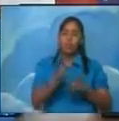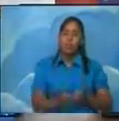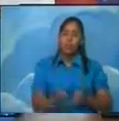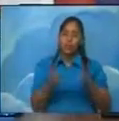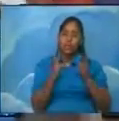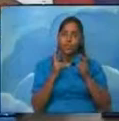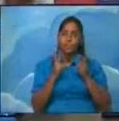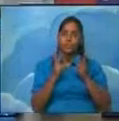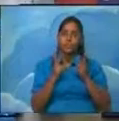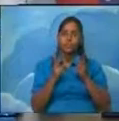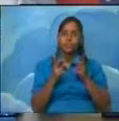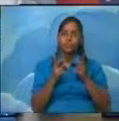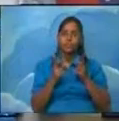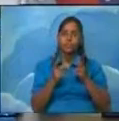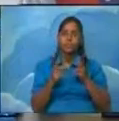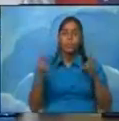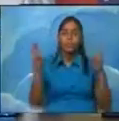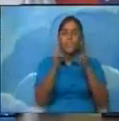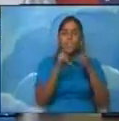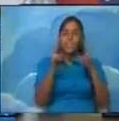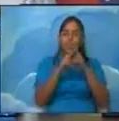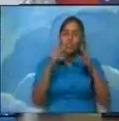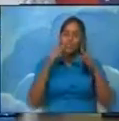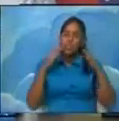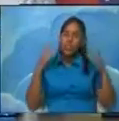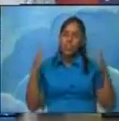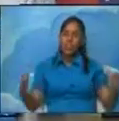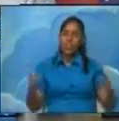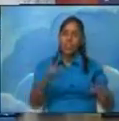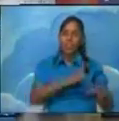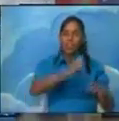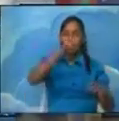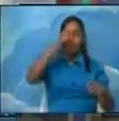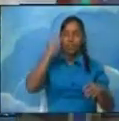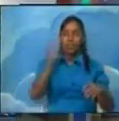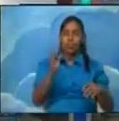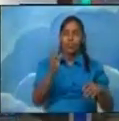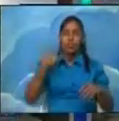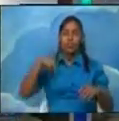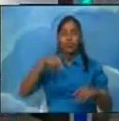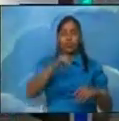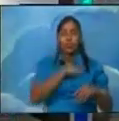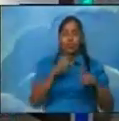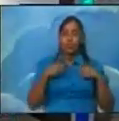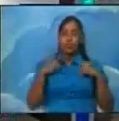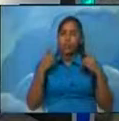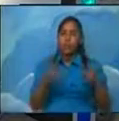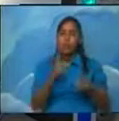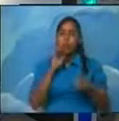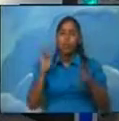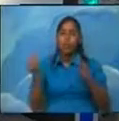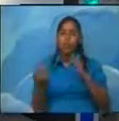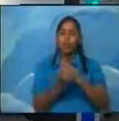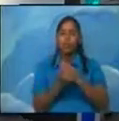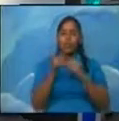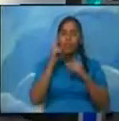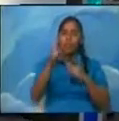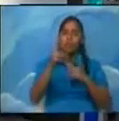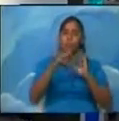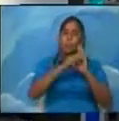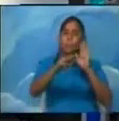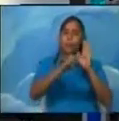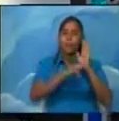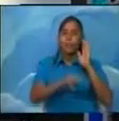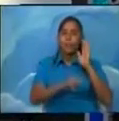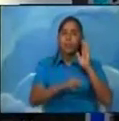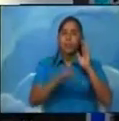Todos los días. Reconociendo la grandeza de Dios, nosotros debemos guardar sus